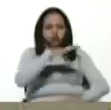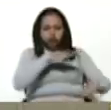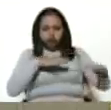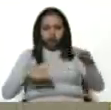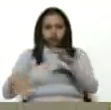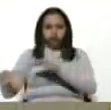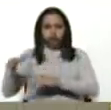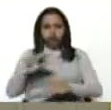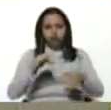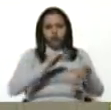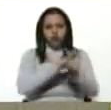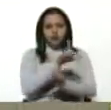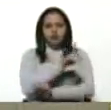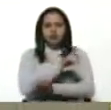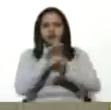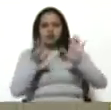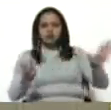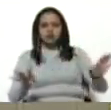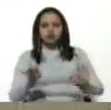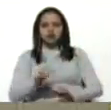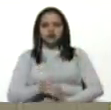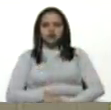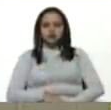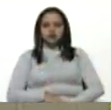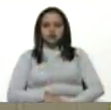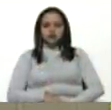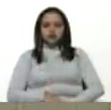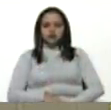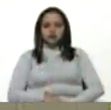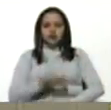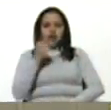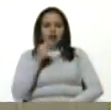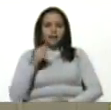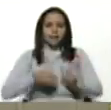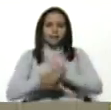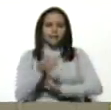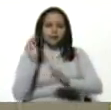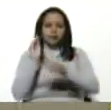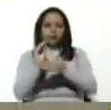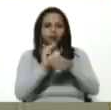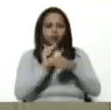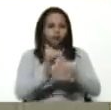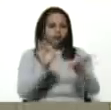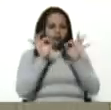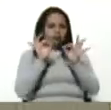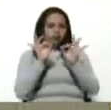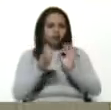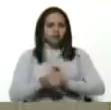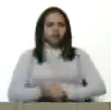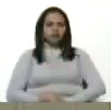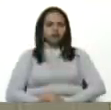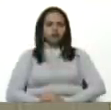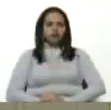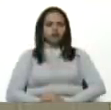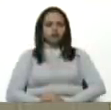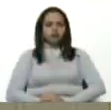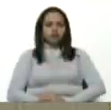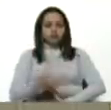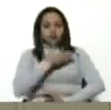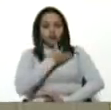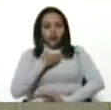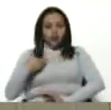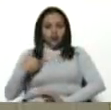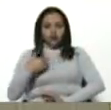el virus del COVID-19 para que extrememos las medidas en todos los sentidos. Queremos